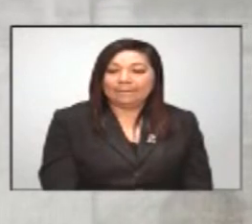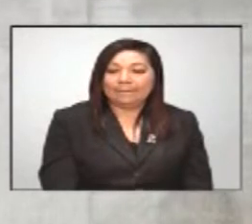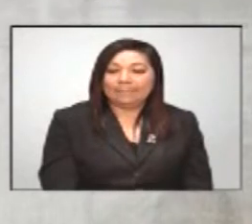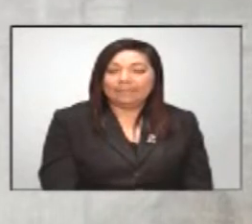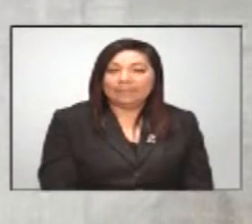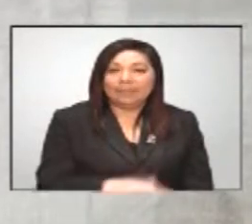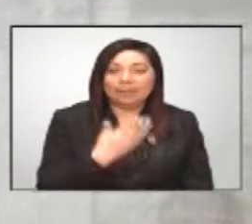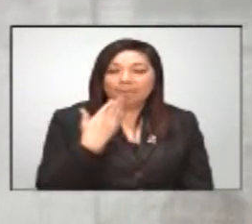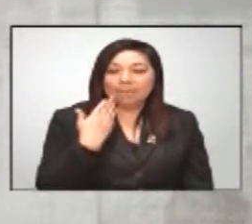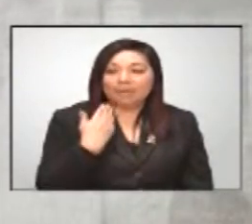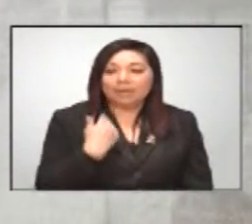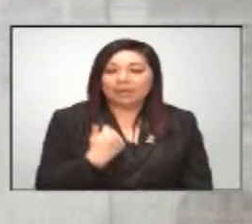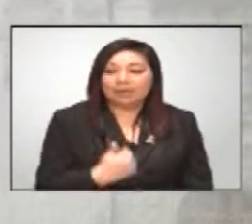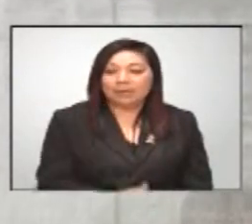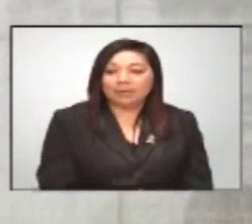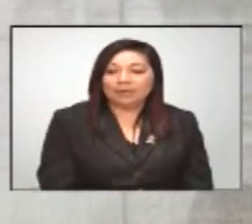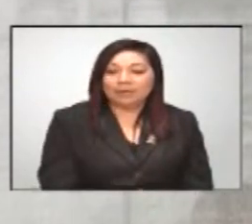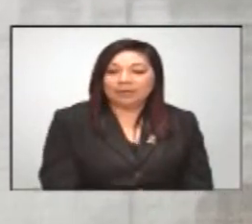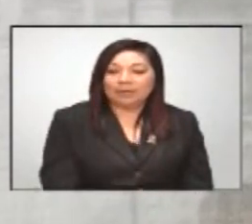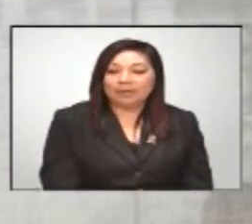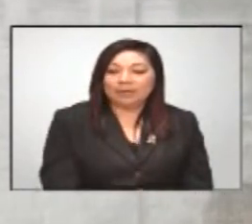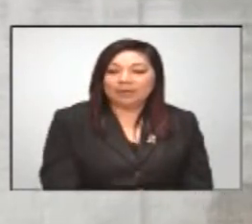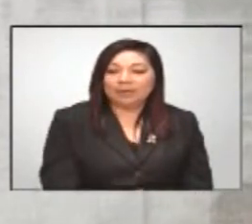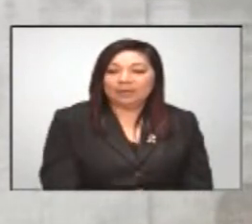En blanco.